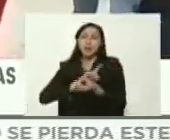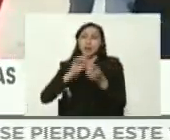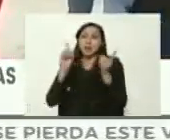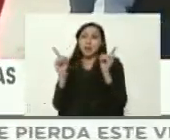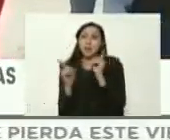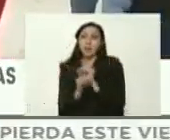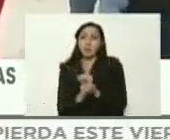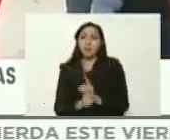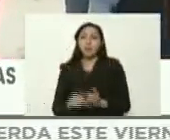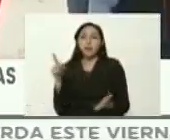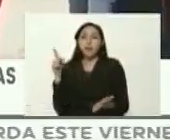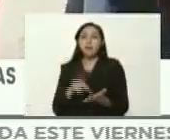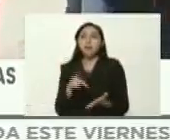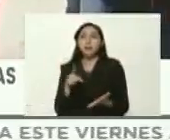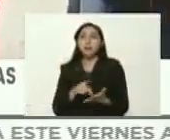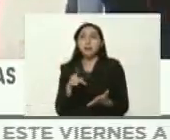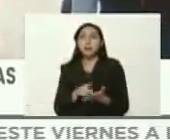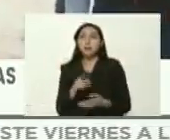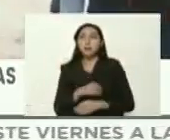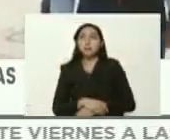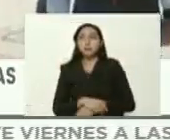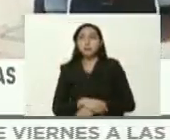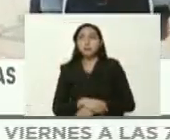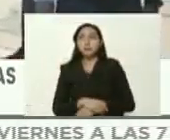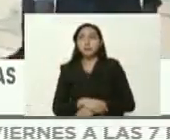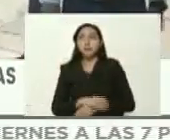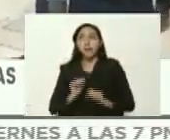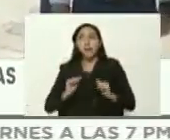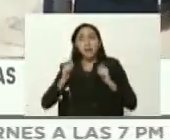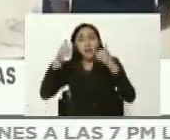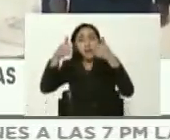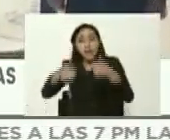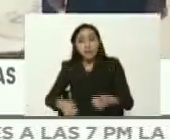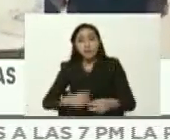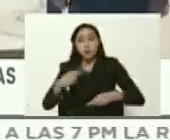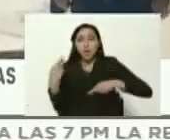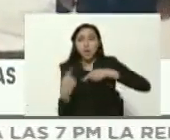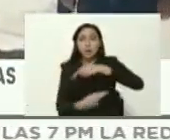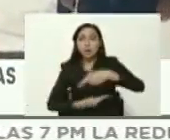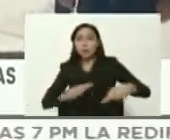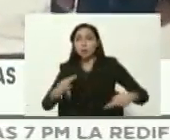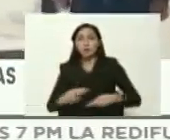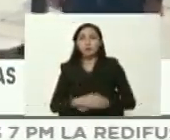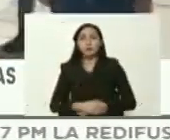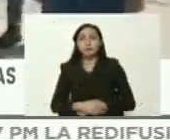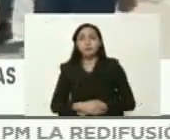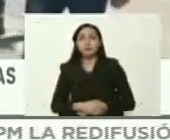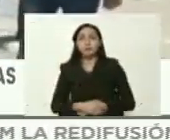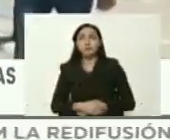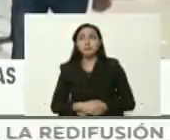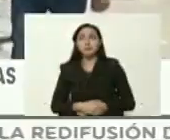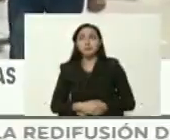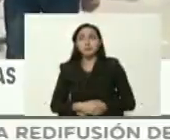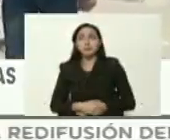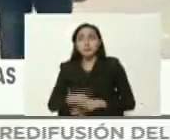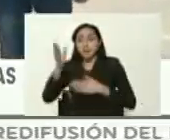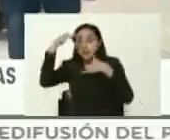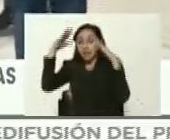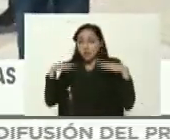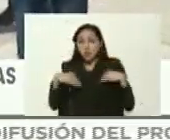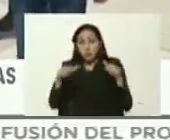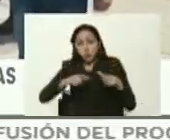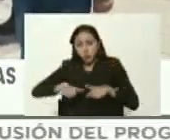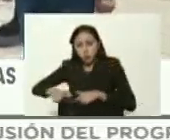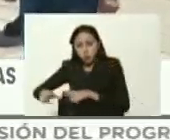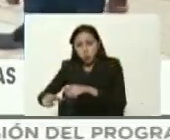en participación. Desde que nació la revolución, aquí nació el Centro de Rehabilitación Integral,